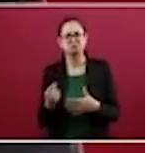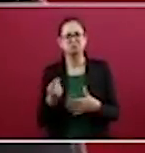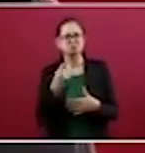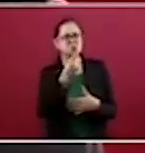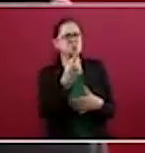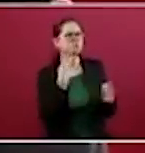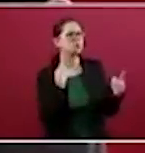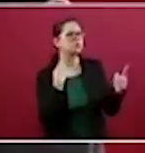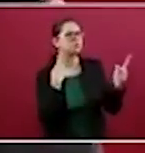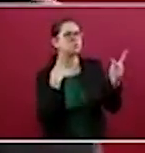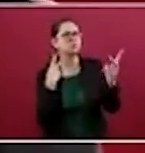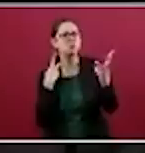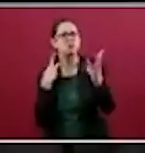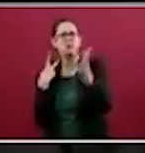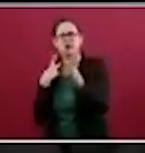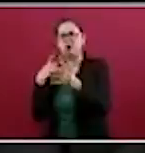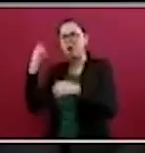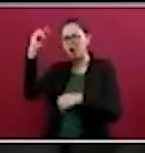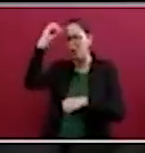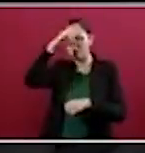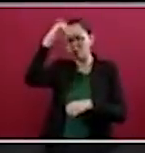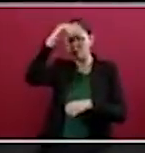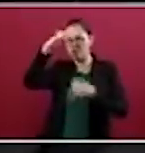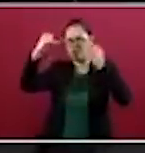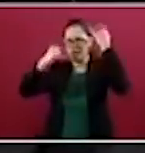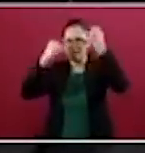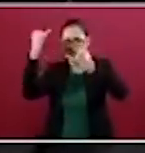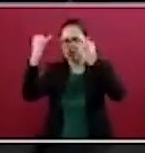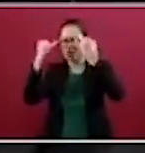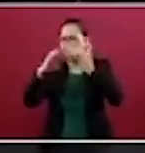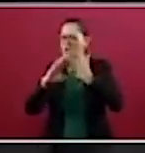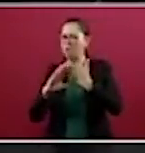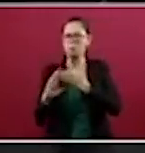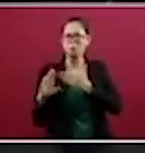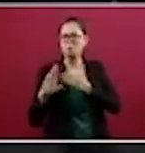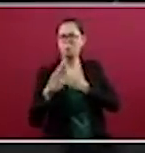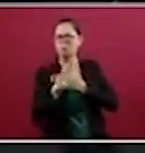posturas políticas, ideológicas, que se acuda a la ONU